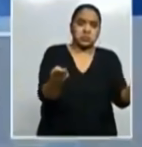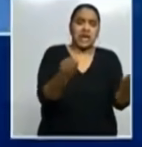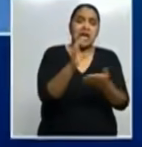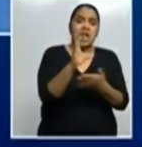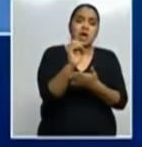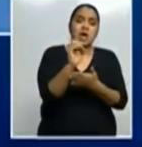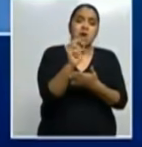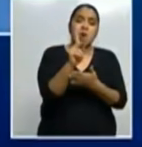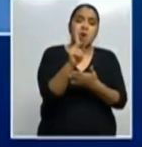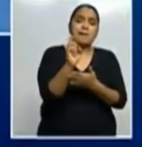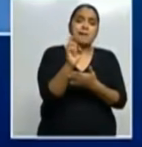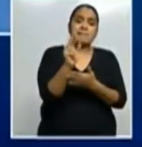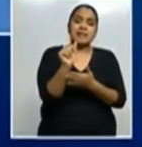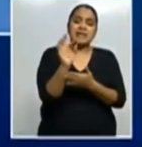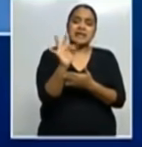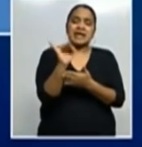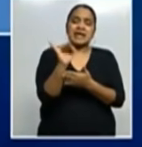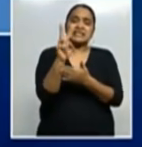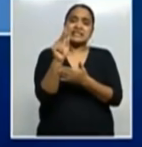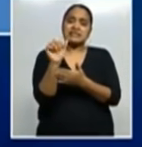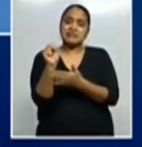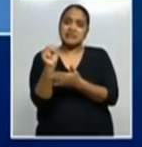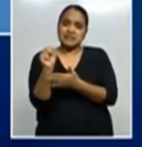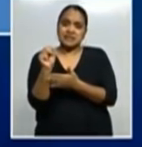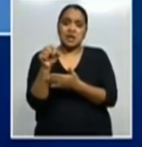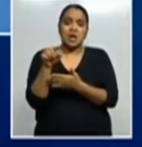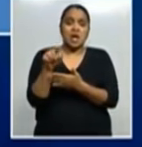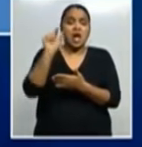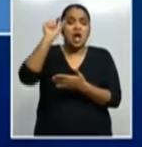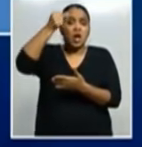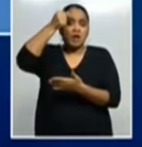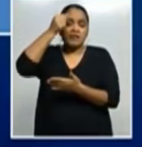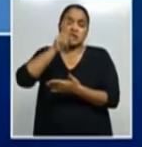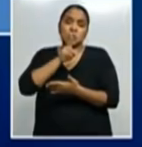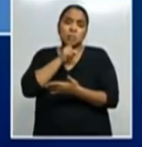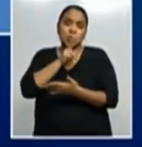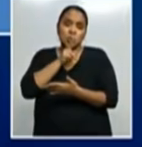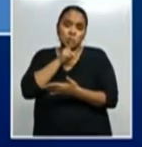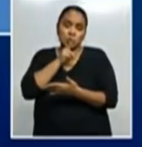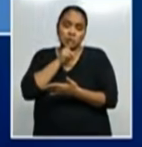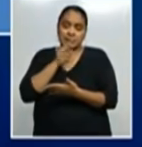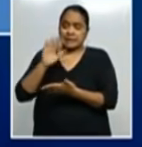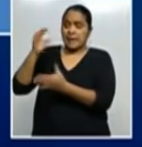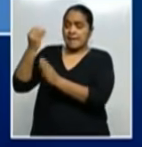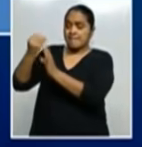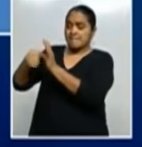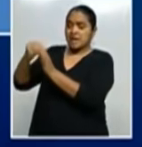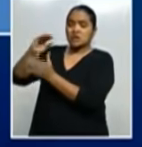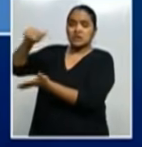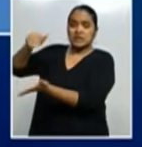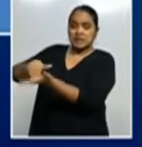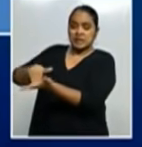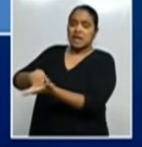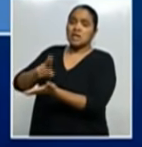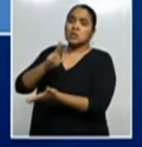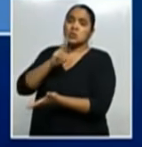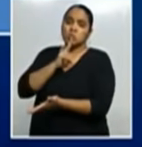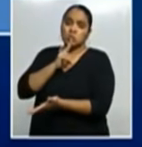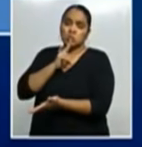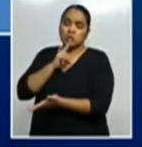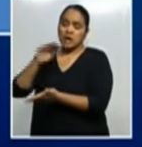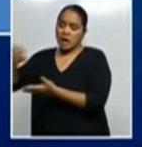cooperativo. En términos generales, el gobierno de la República a través del Banco Central ya ha identificado